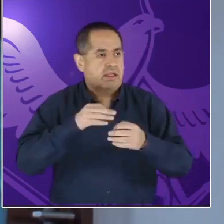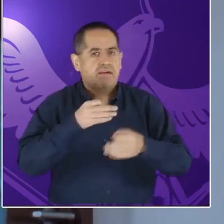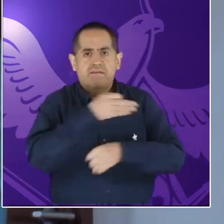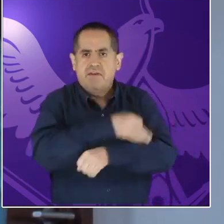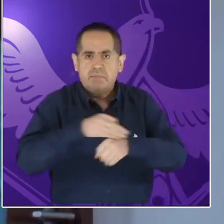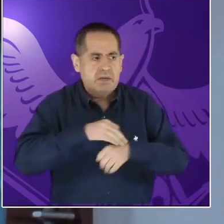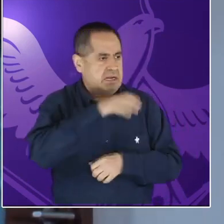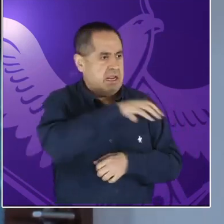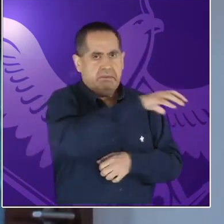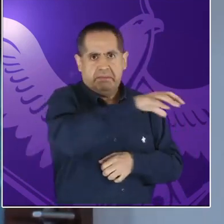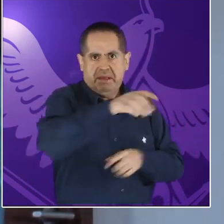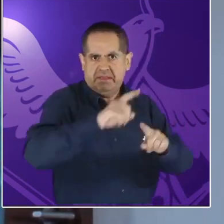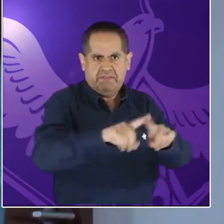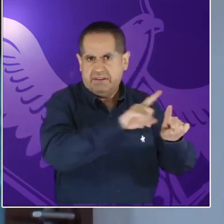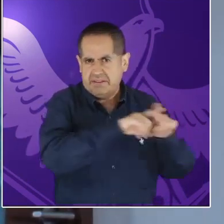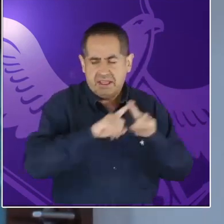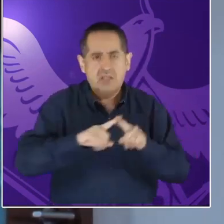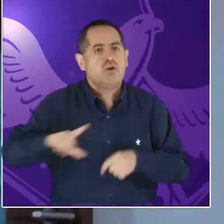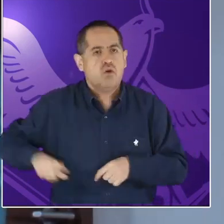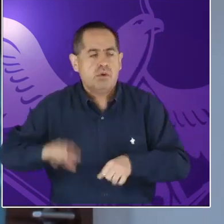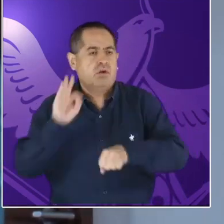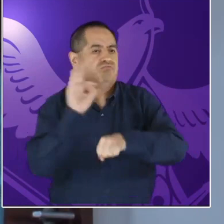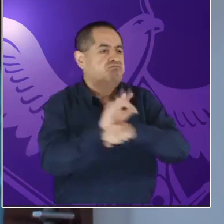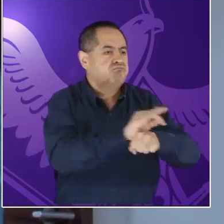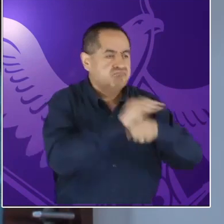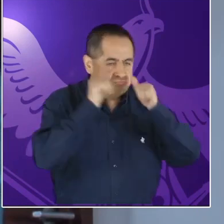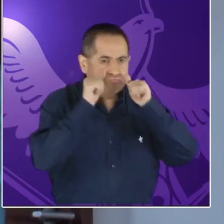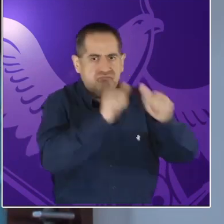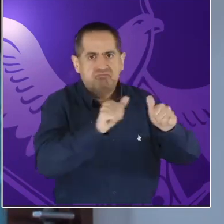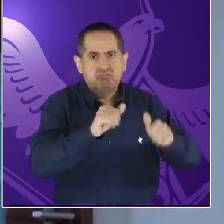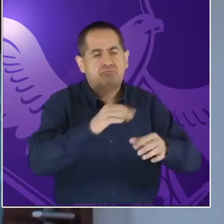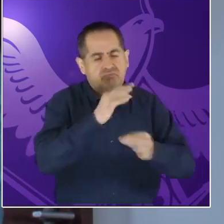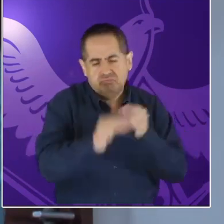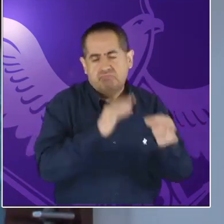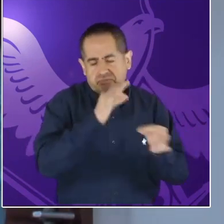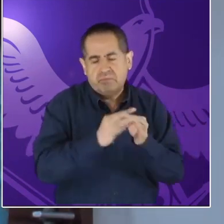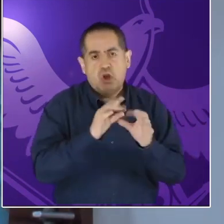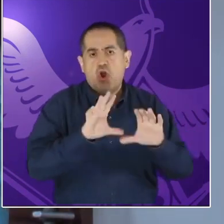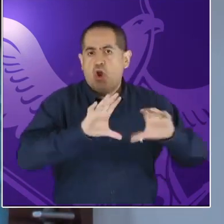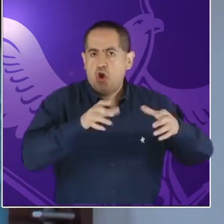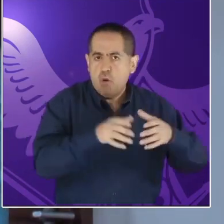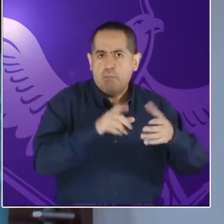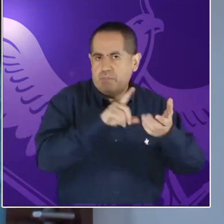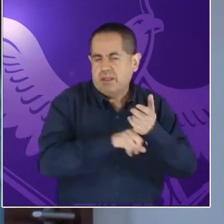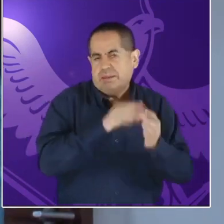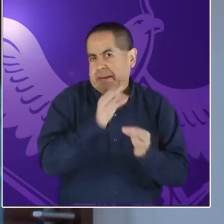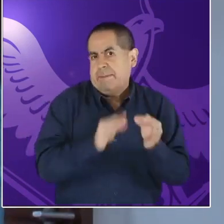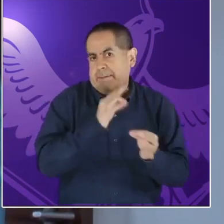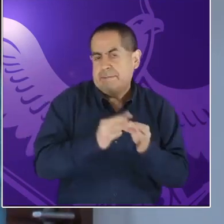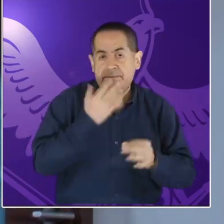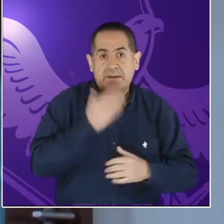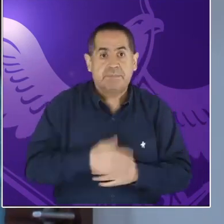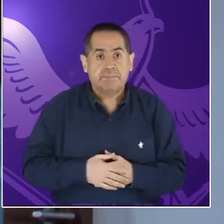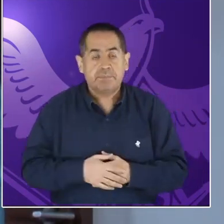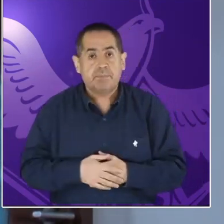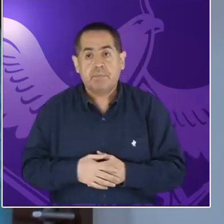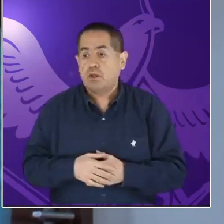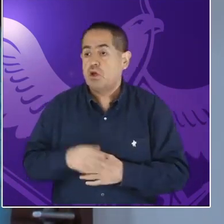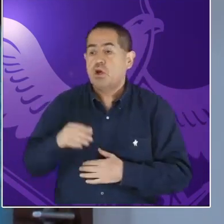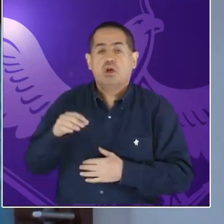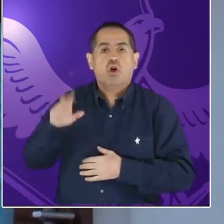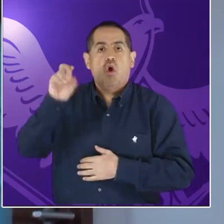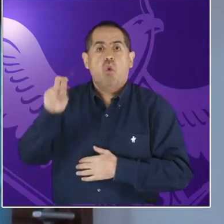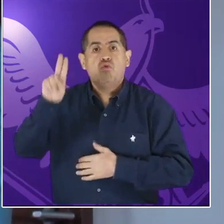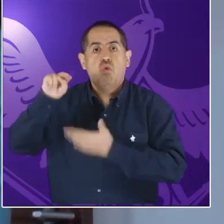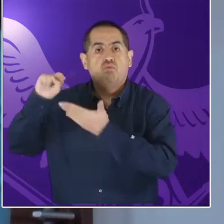recibir protección y asistencia necesaria de manera de poder asumir plenamente las responsabilidades dentro de la comunidad. En